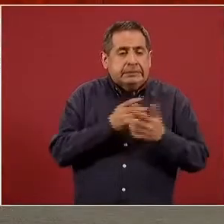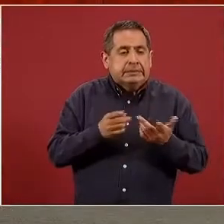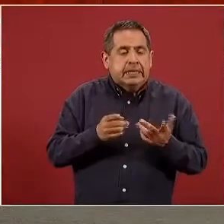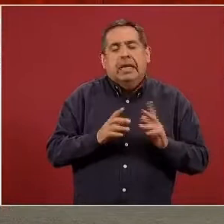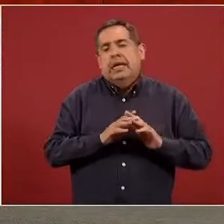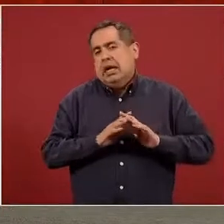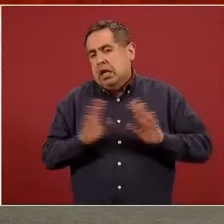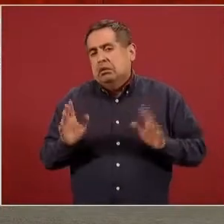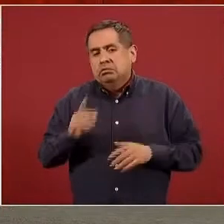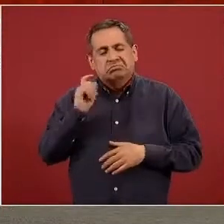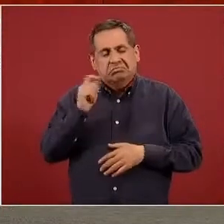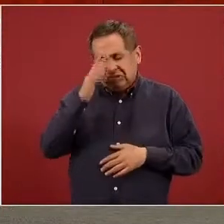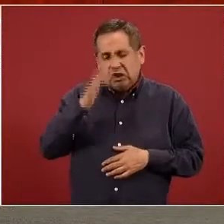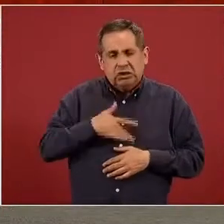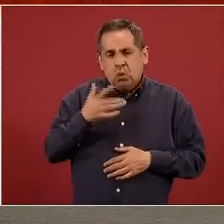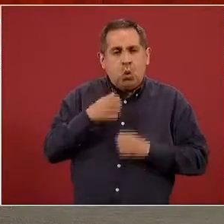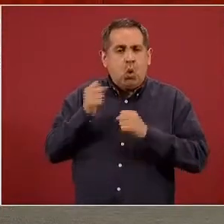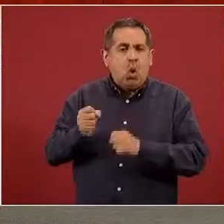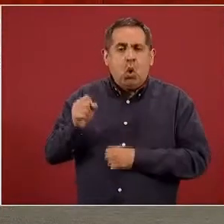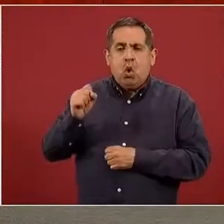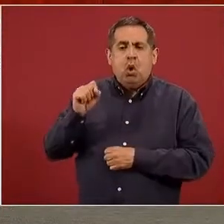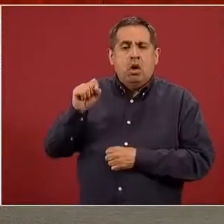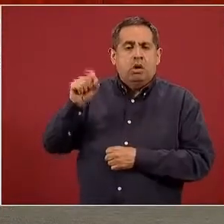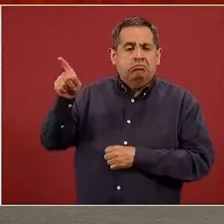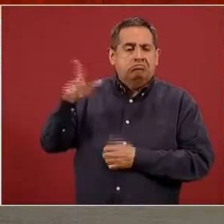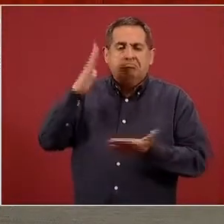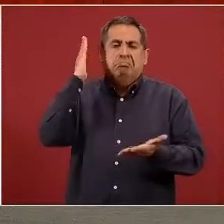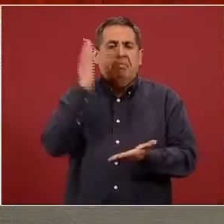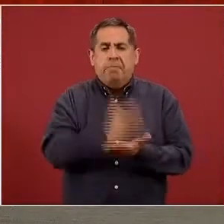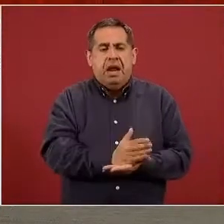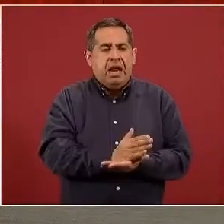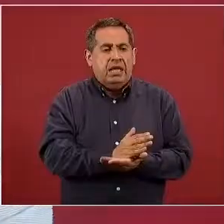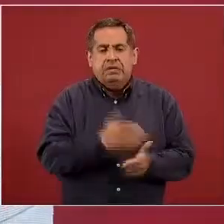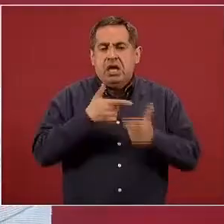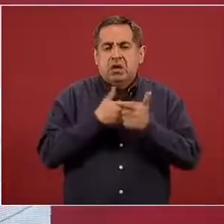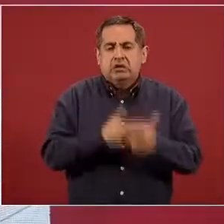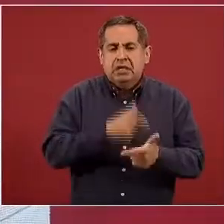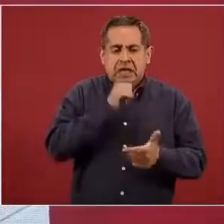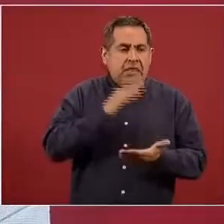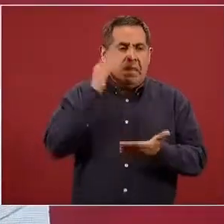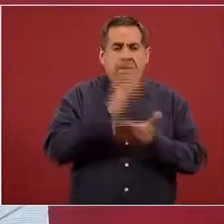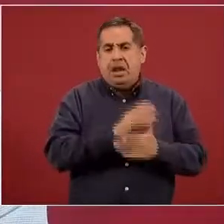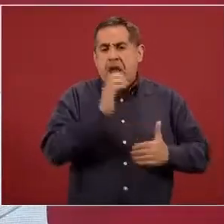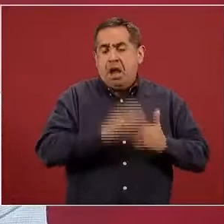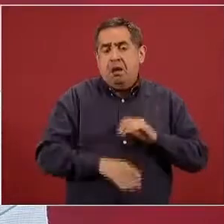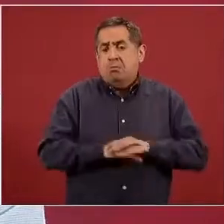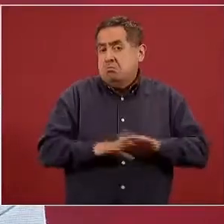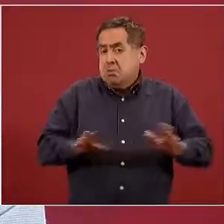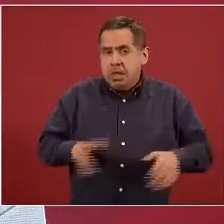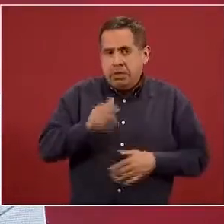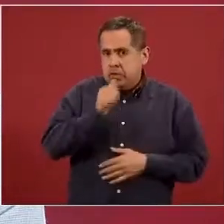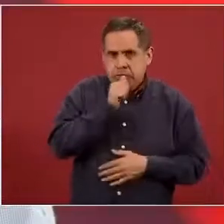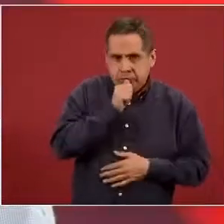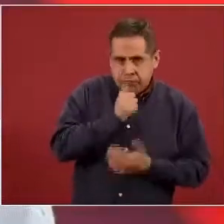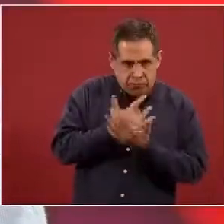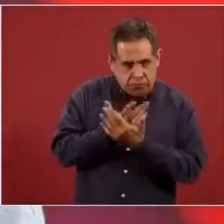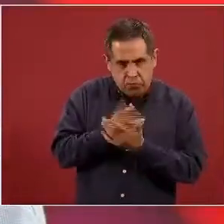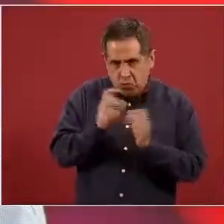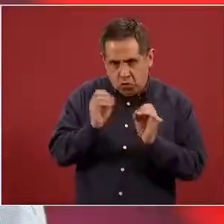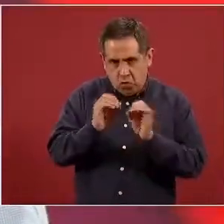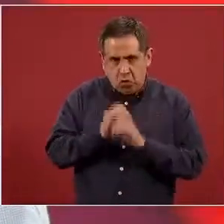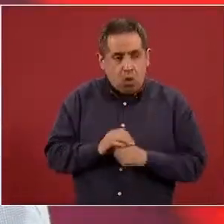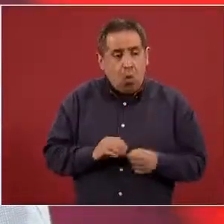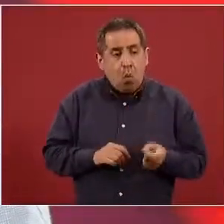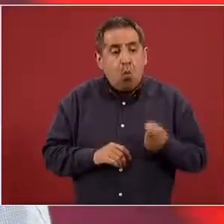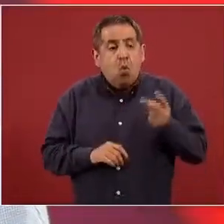vacuna, podría llevar incluso a que se parara por completo el ensayo clínico, pero no es el caso. No por